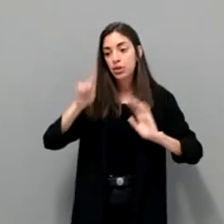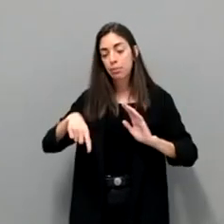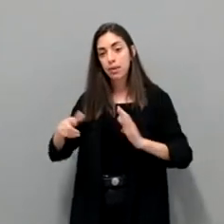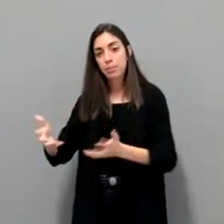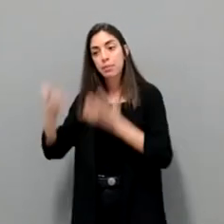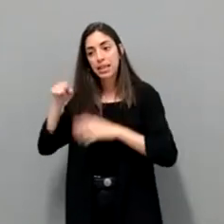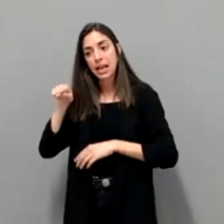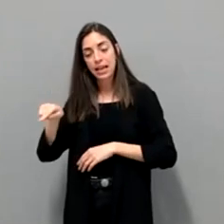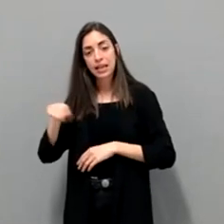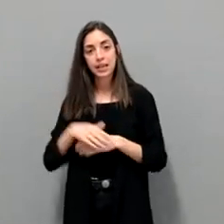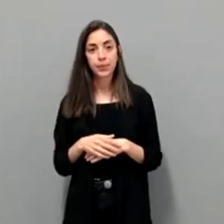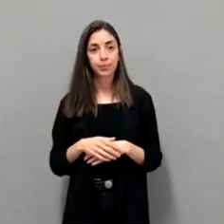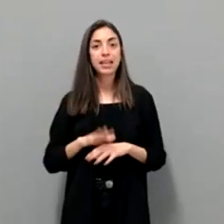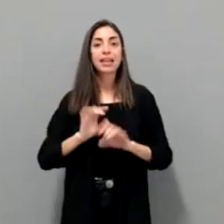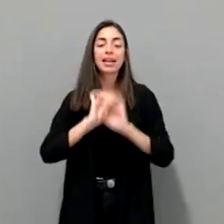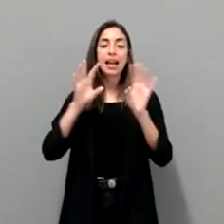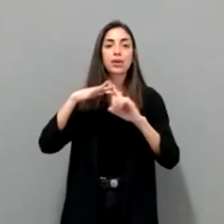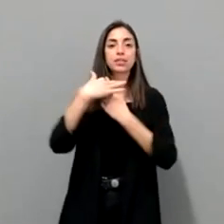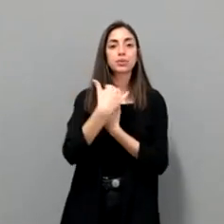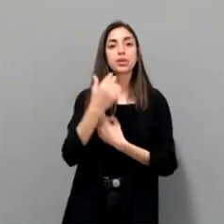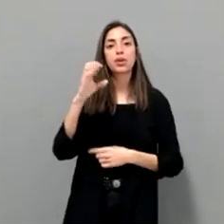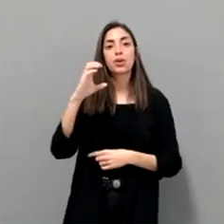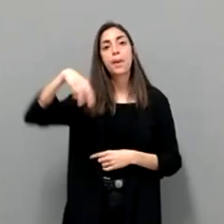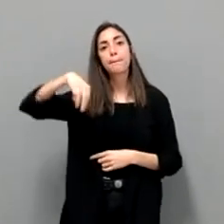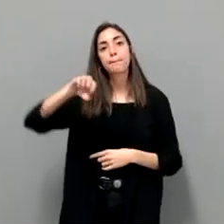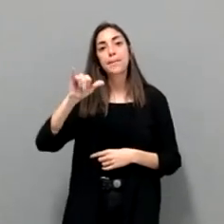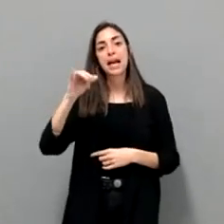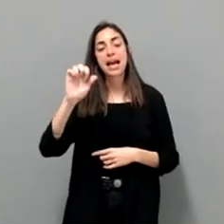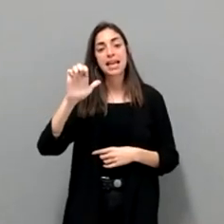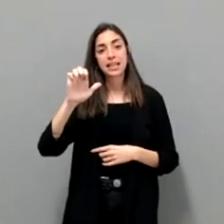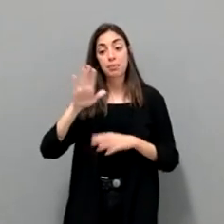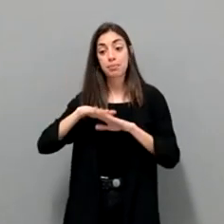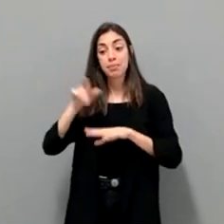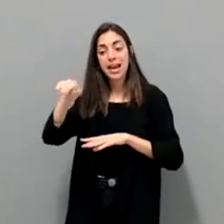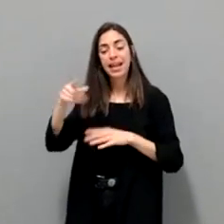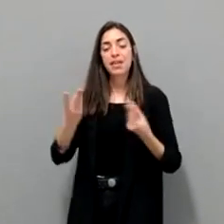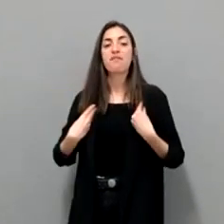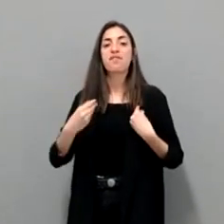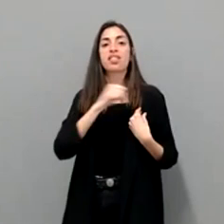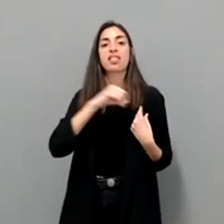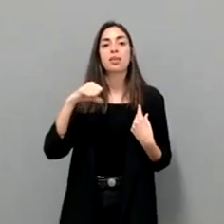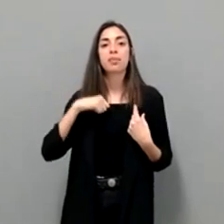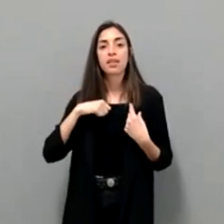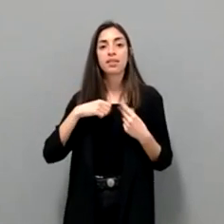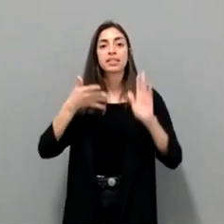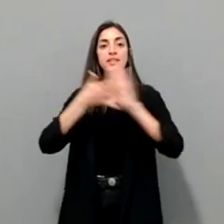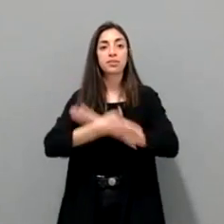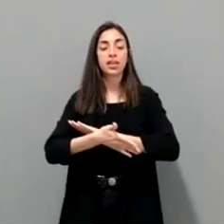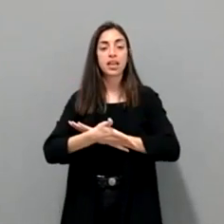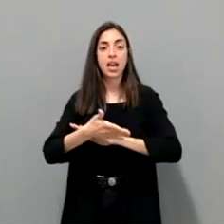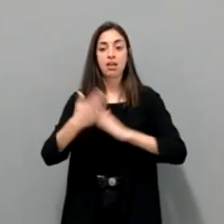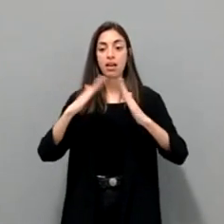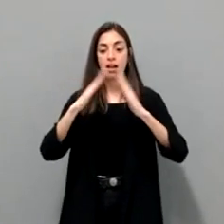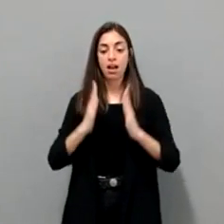Claro, en el caso de Maite, ella, para ella la vida independiente es vivir en el hogar